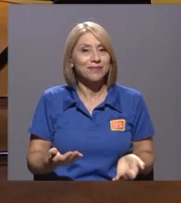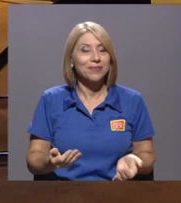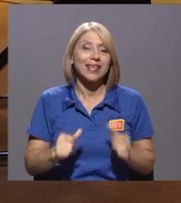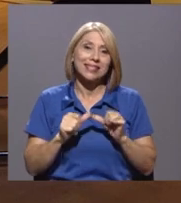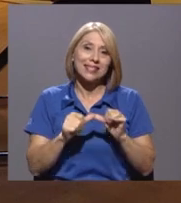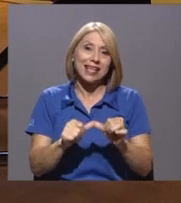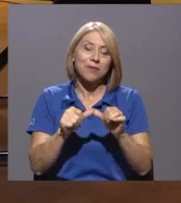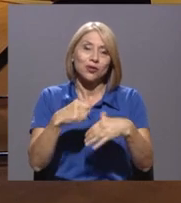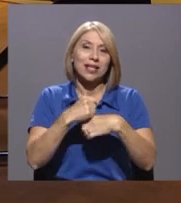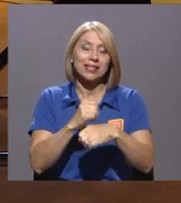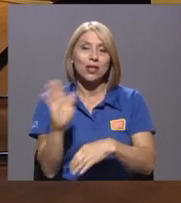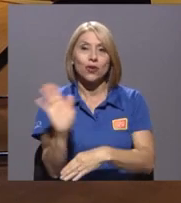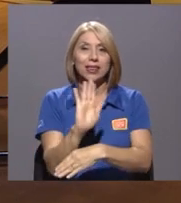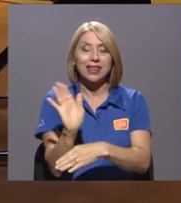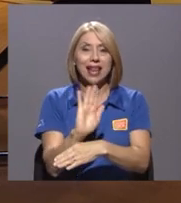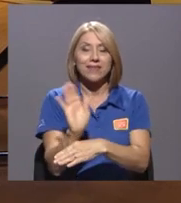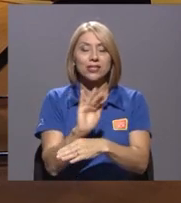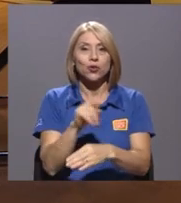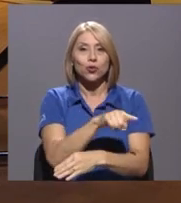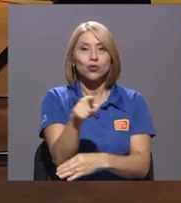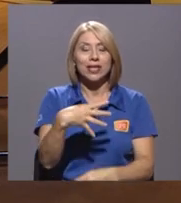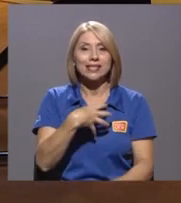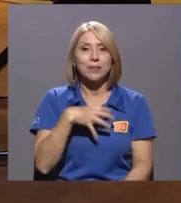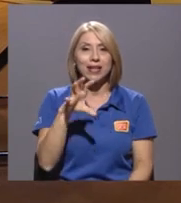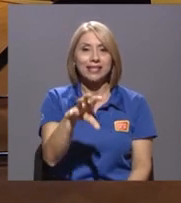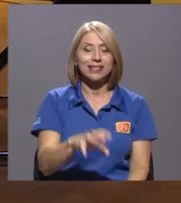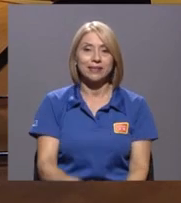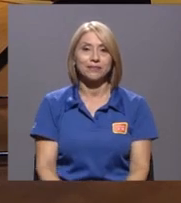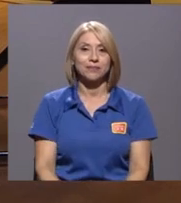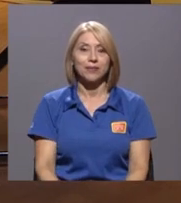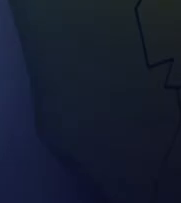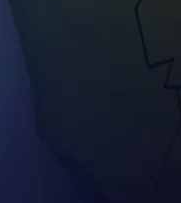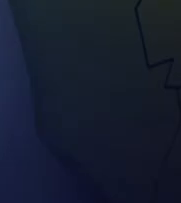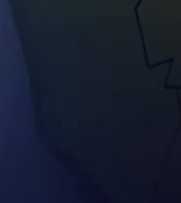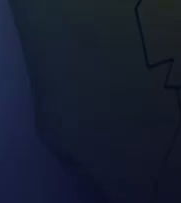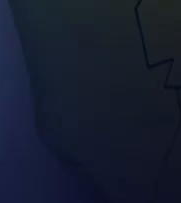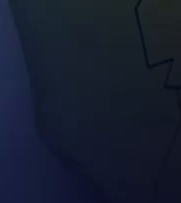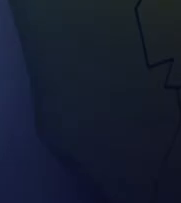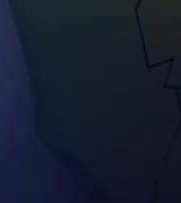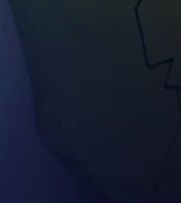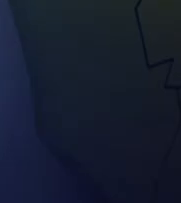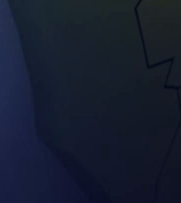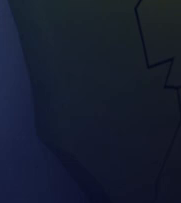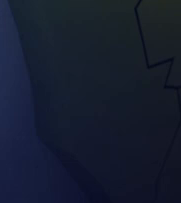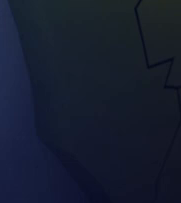y haciendo la televisión que ustedes se merecen buena semana